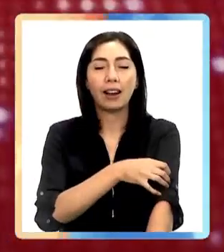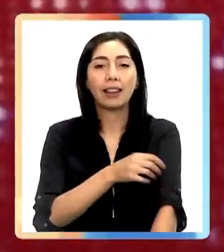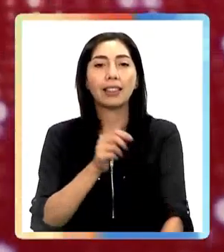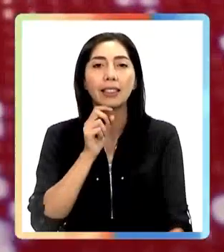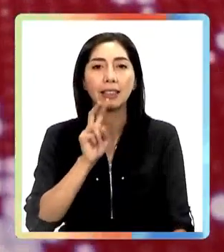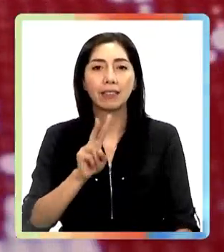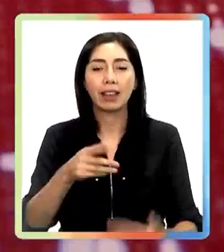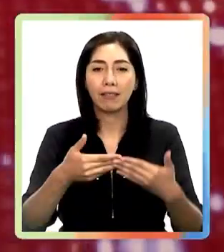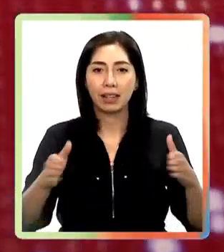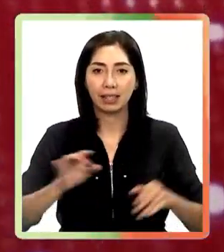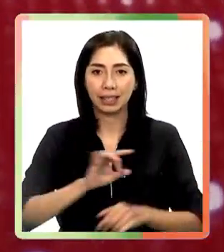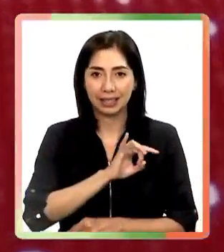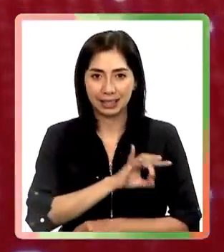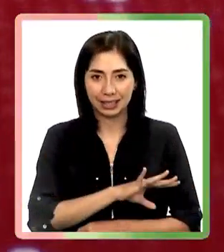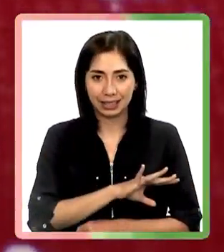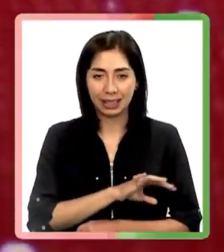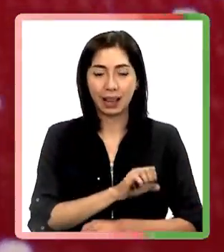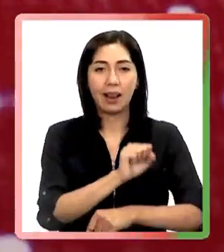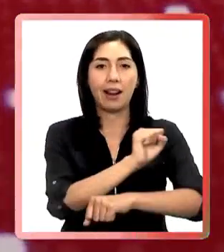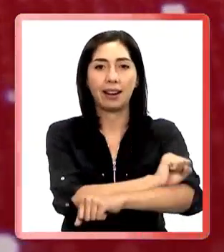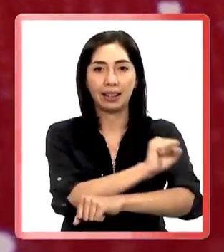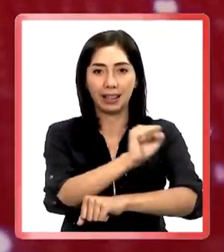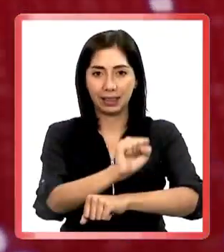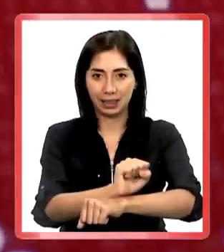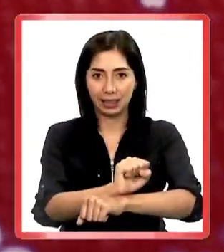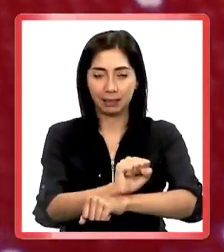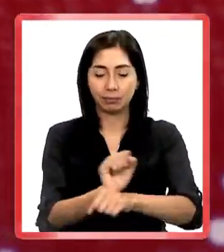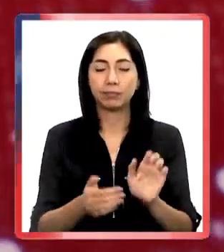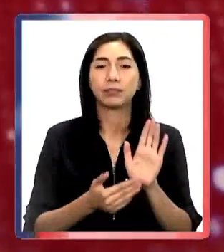Asociación Regional de Canales de Televisión de Señal Abierta de